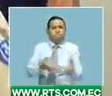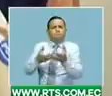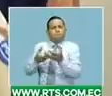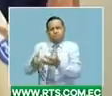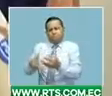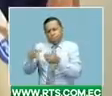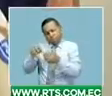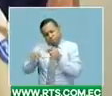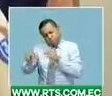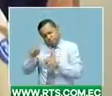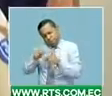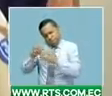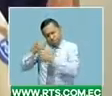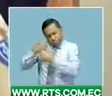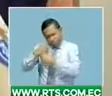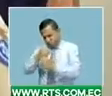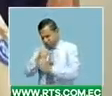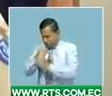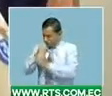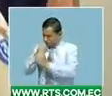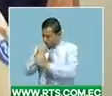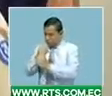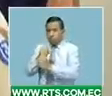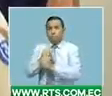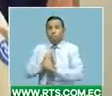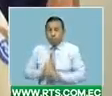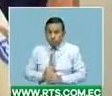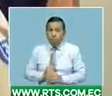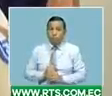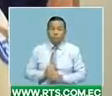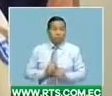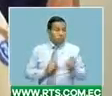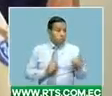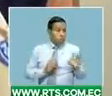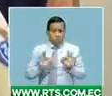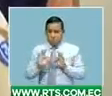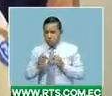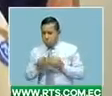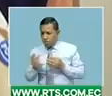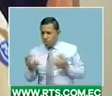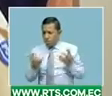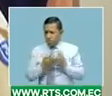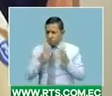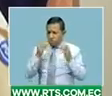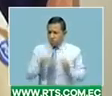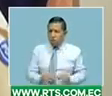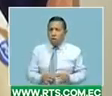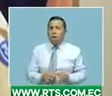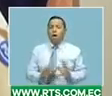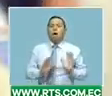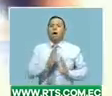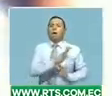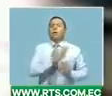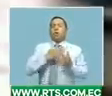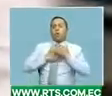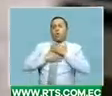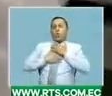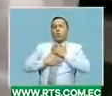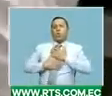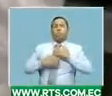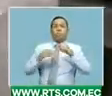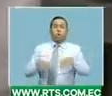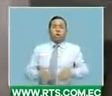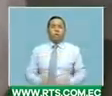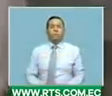realmente con certeza sepan que se trata de aquel ser querido que perdieron durante esta época de pandemia. Pero